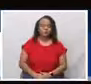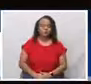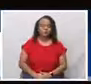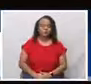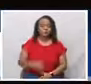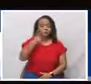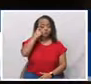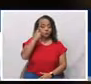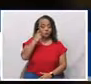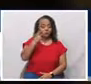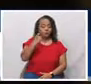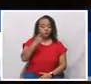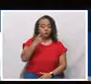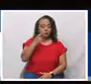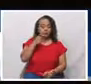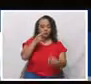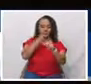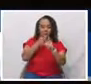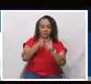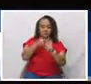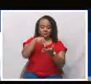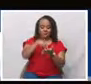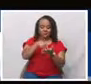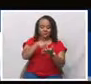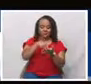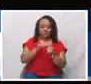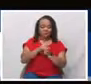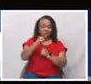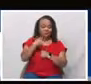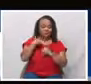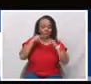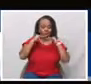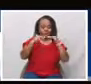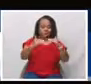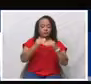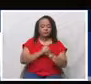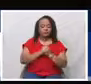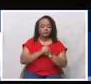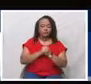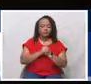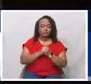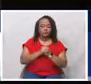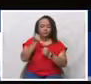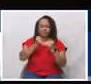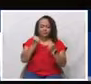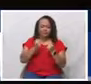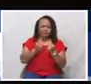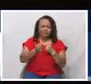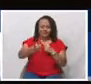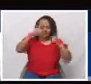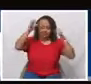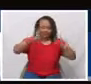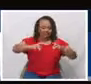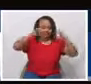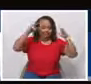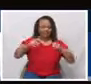para transportar a Sherman es descapotable, no tiene techo. El carro, de hecho, está empapado, está mojadísimo.